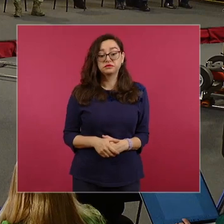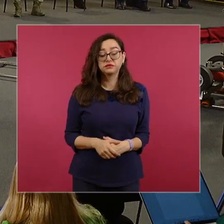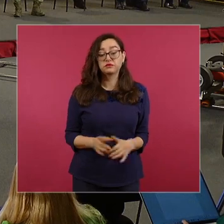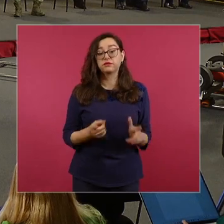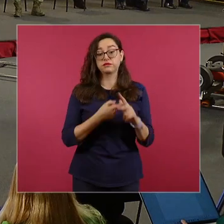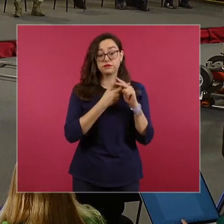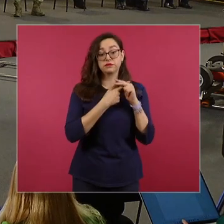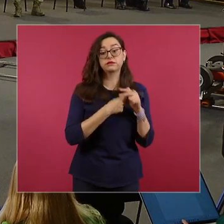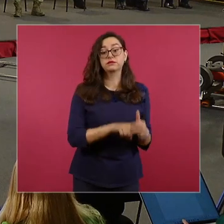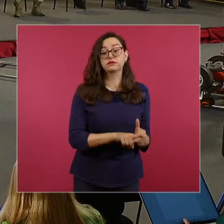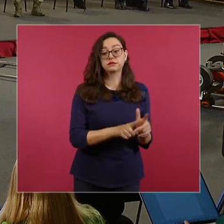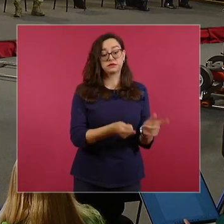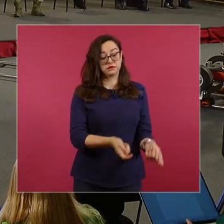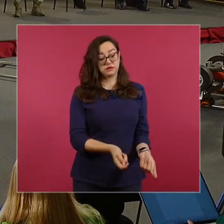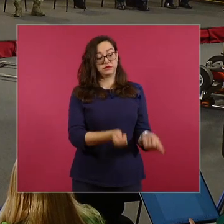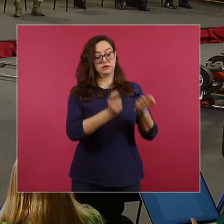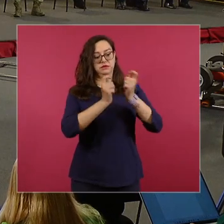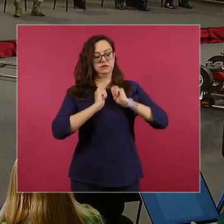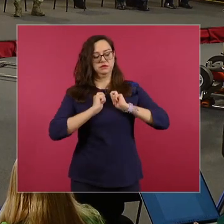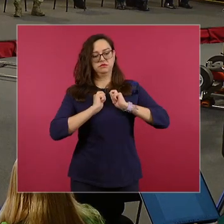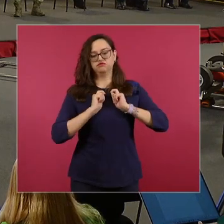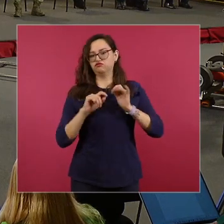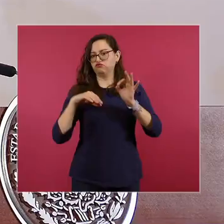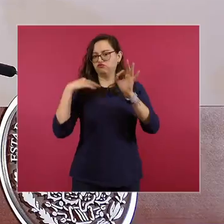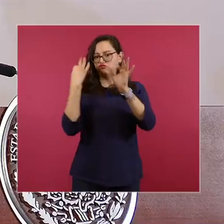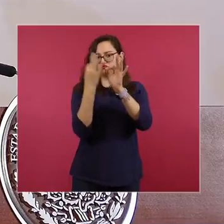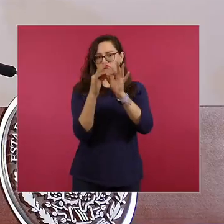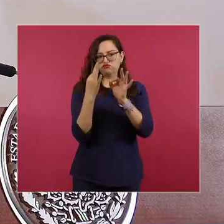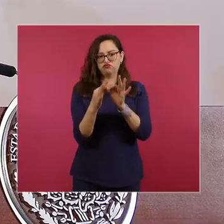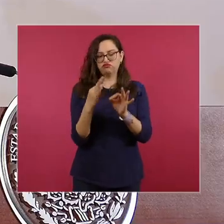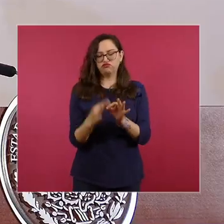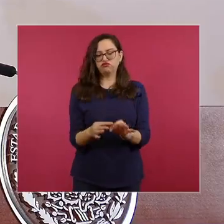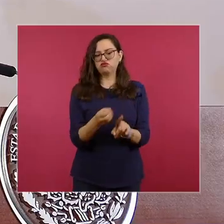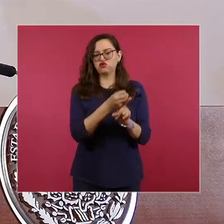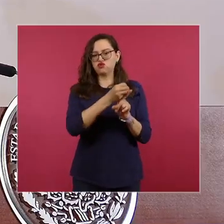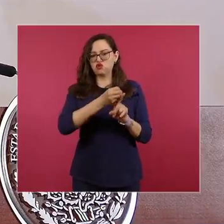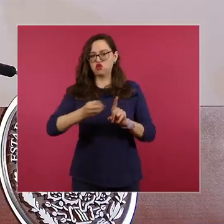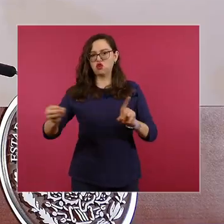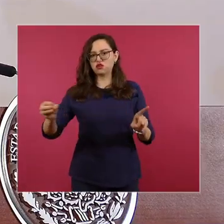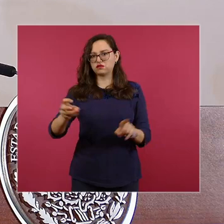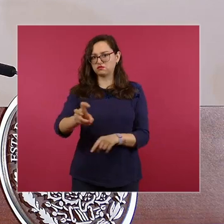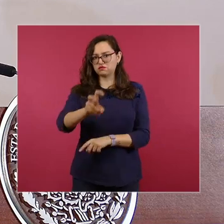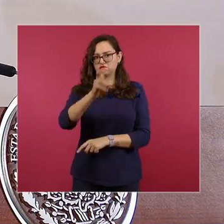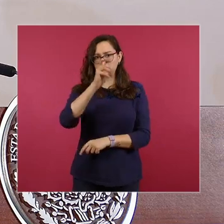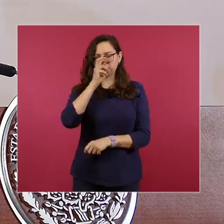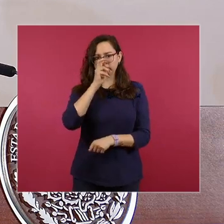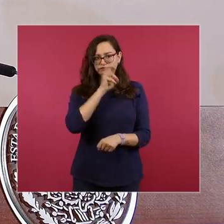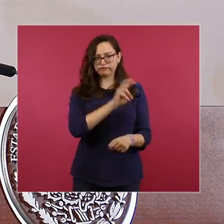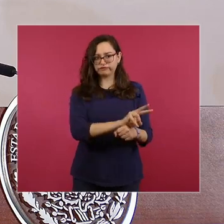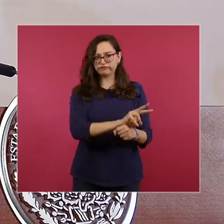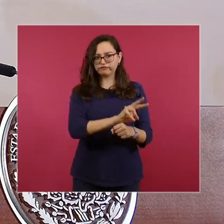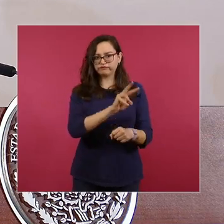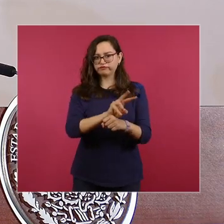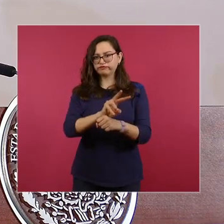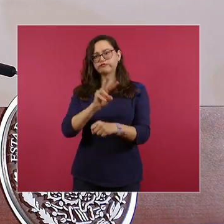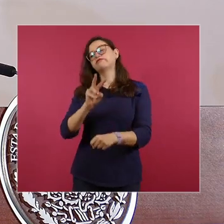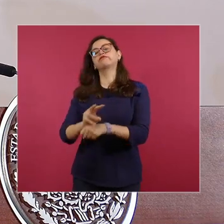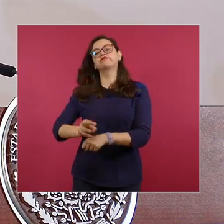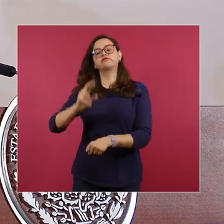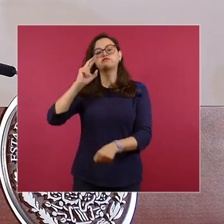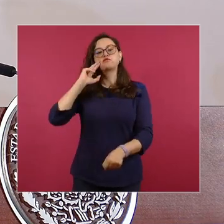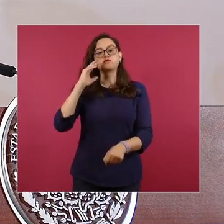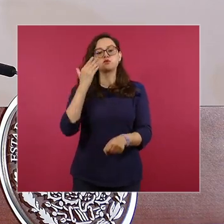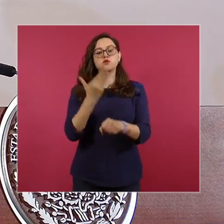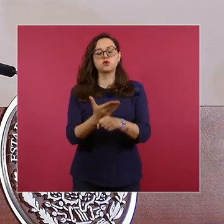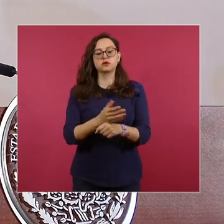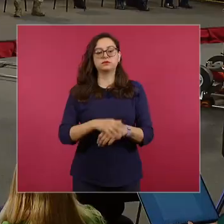trabajo con sólidos principios de disciplina, honestidad, orden y responsabilidad. La próxima. En